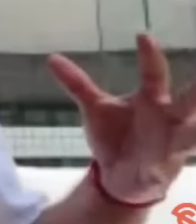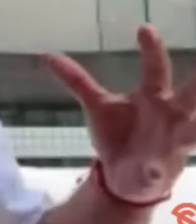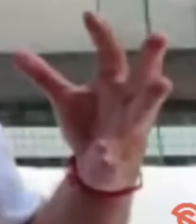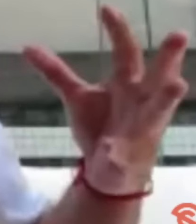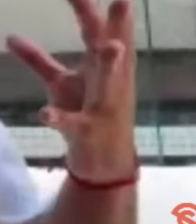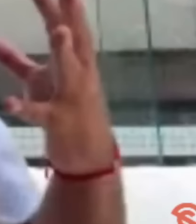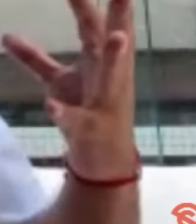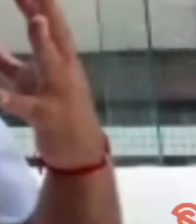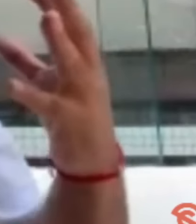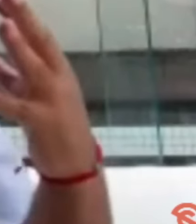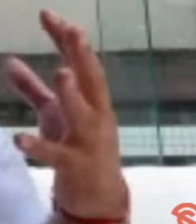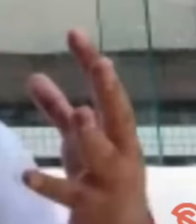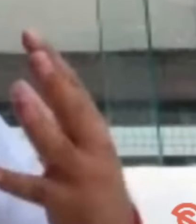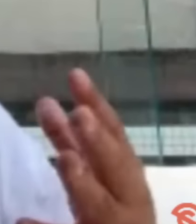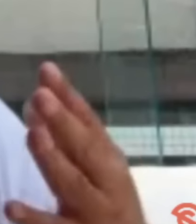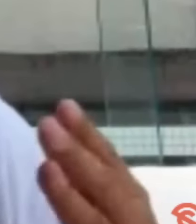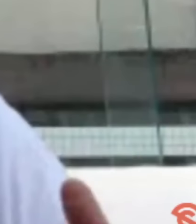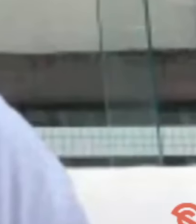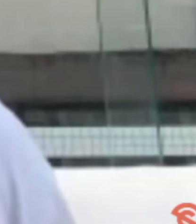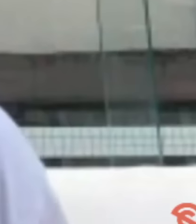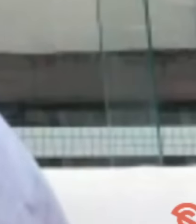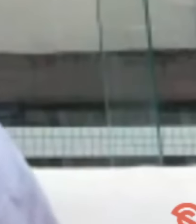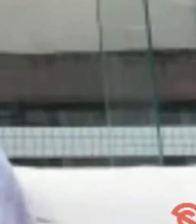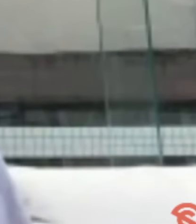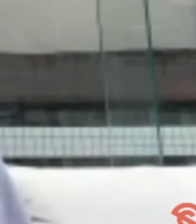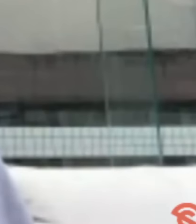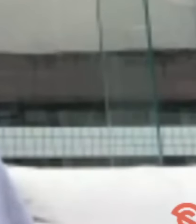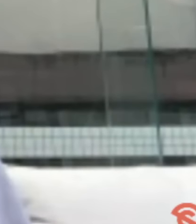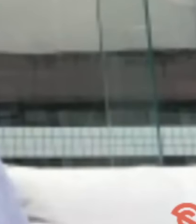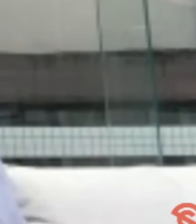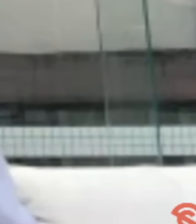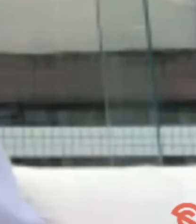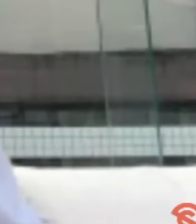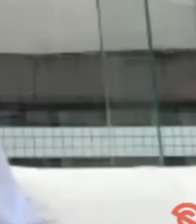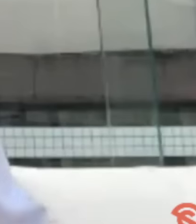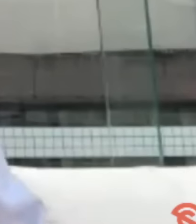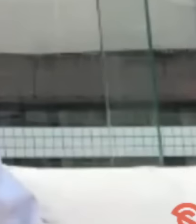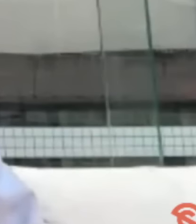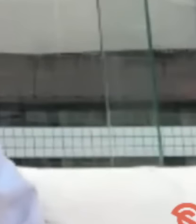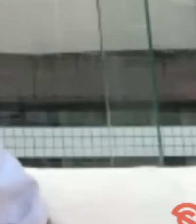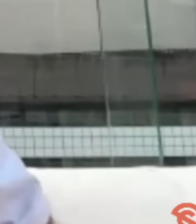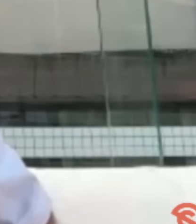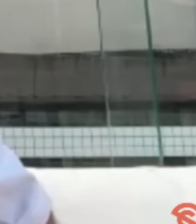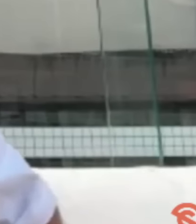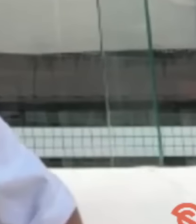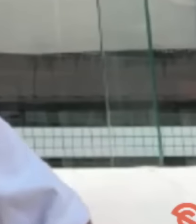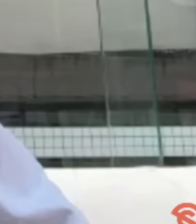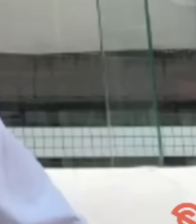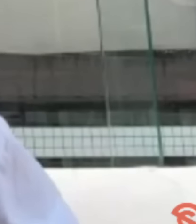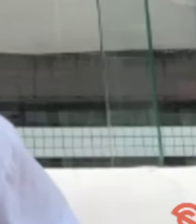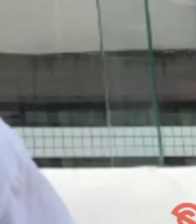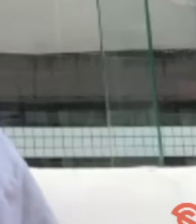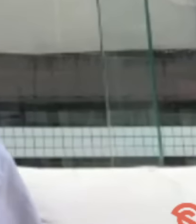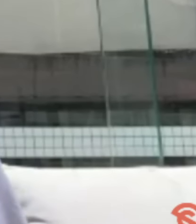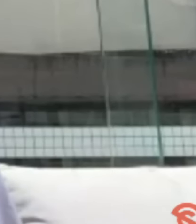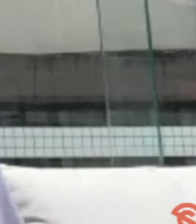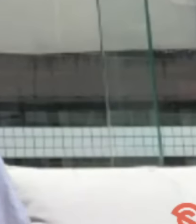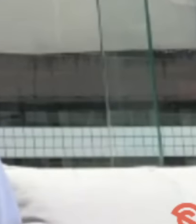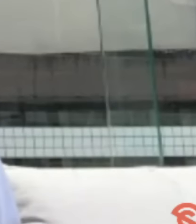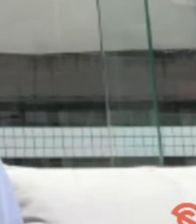Déjame disfrutar con tanto odiador que veo en nuestros chats. Don David, ¿no tiene el discurso del viernes? ¿No